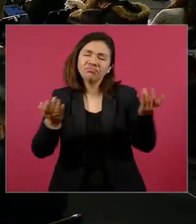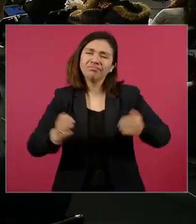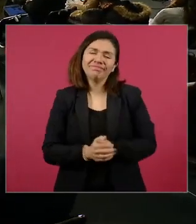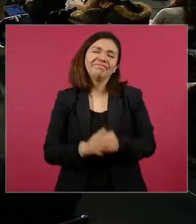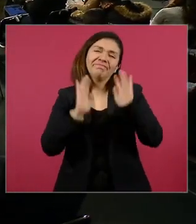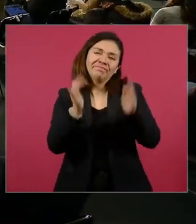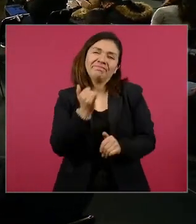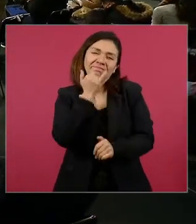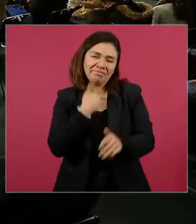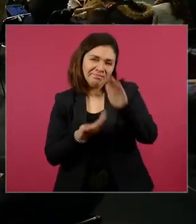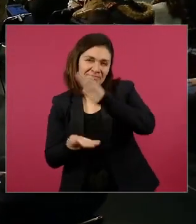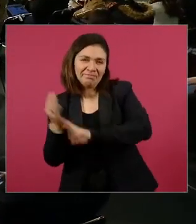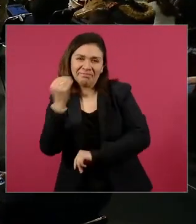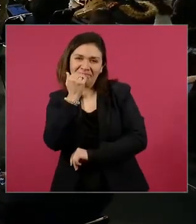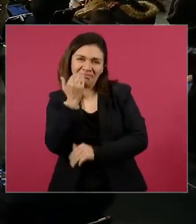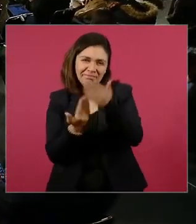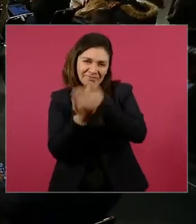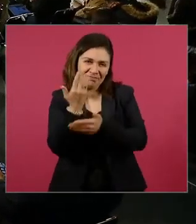ya.